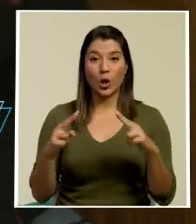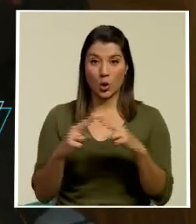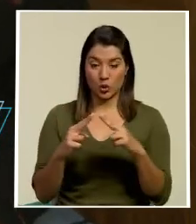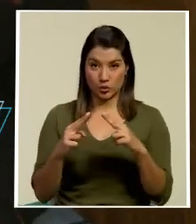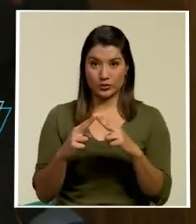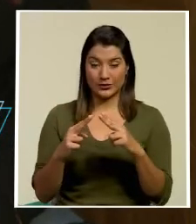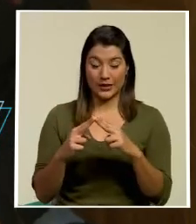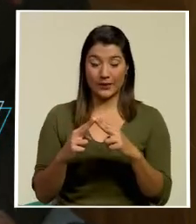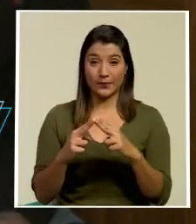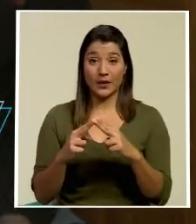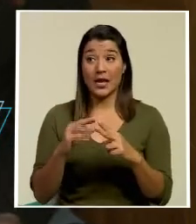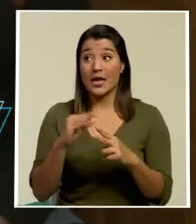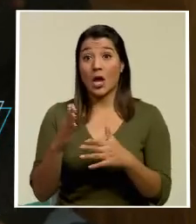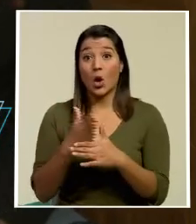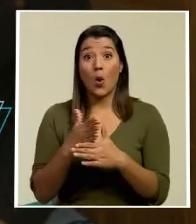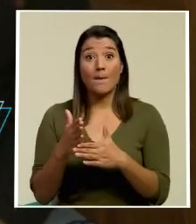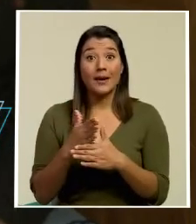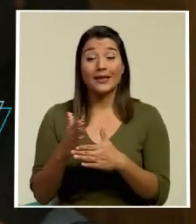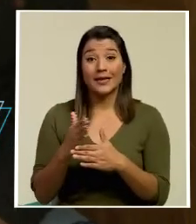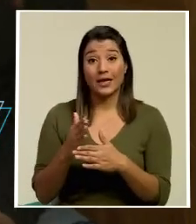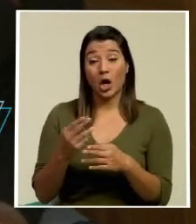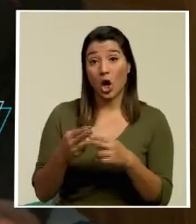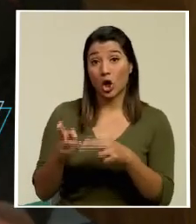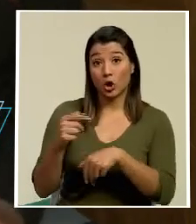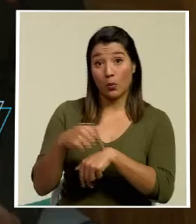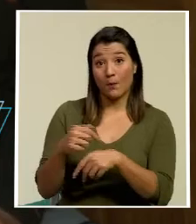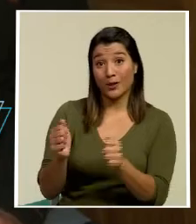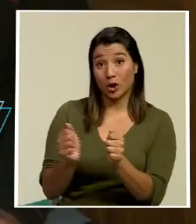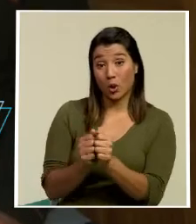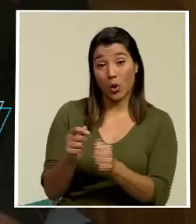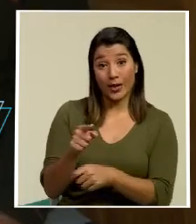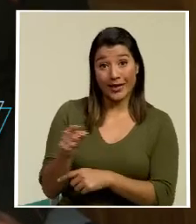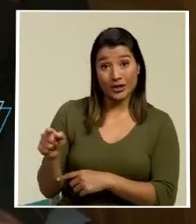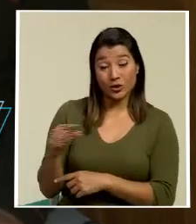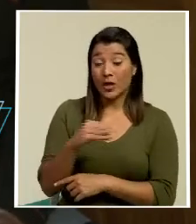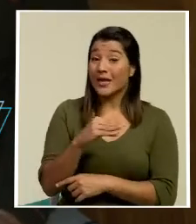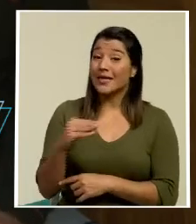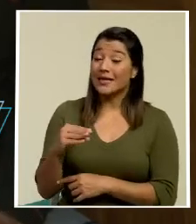fueran unos momentos, con ellos, y eso también